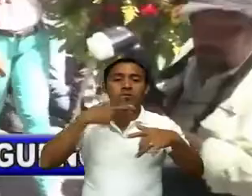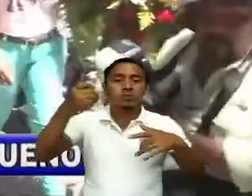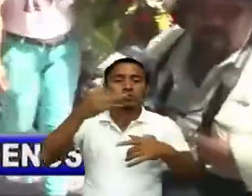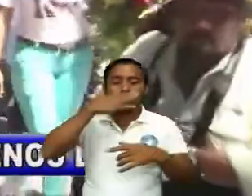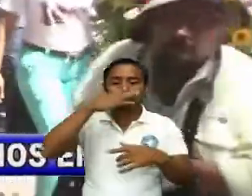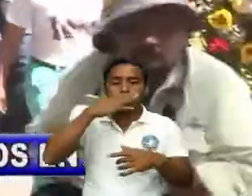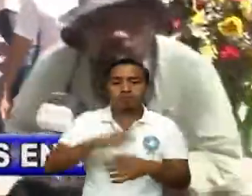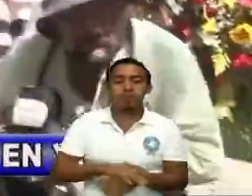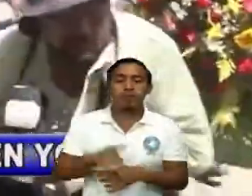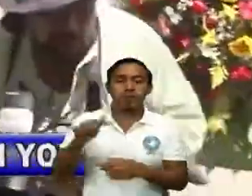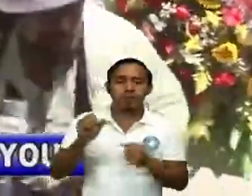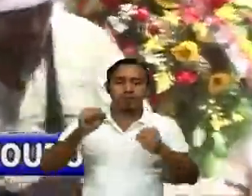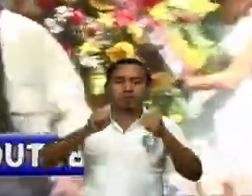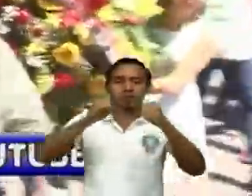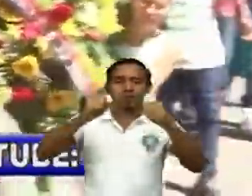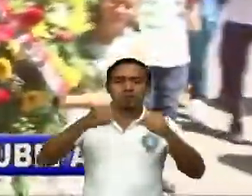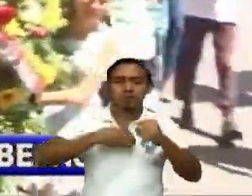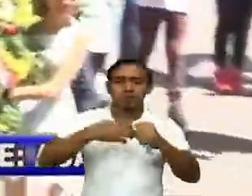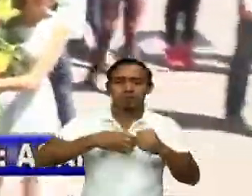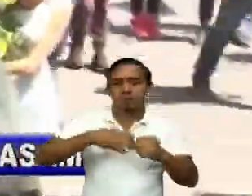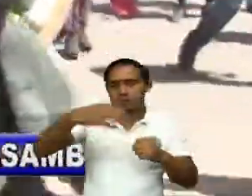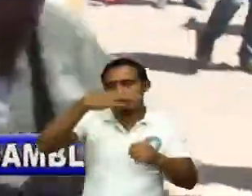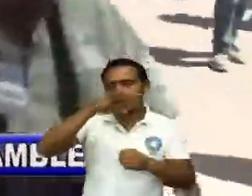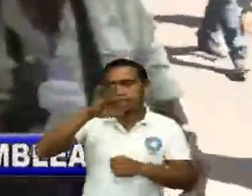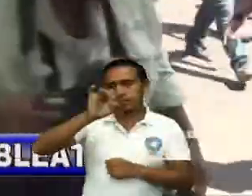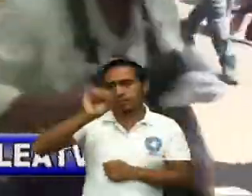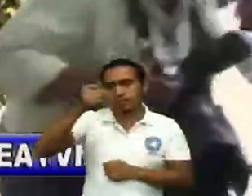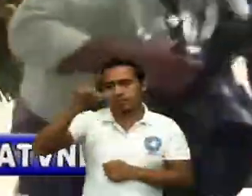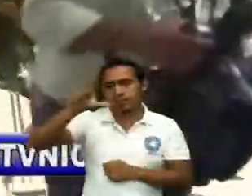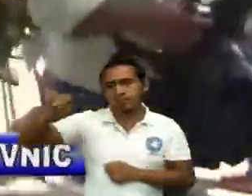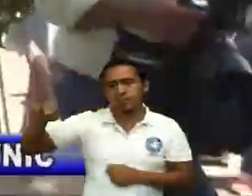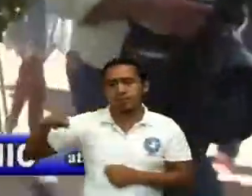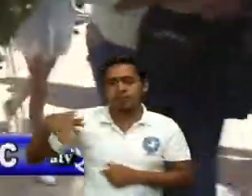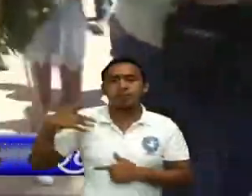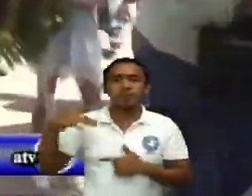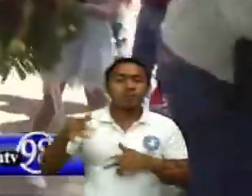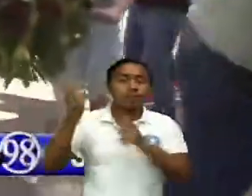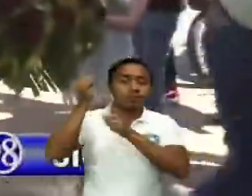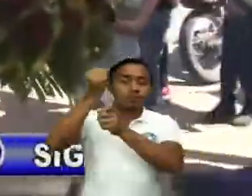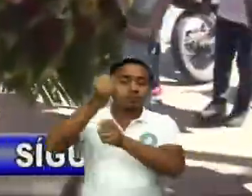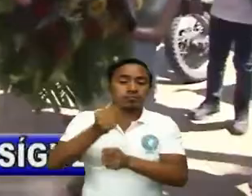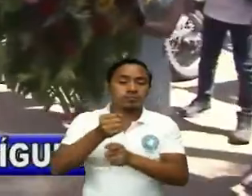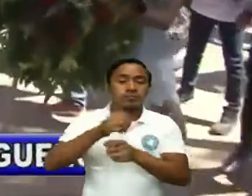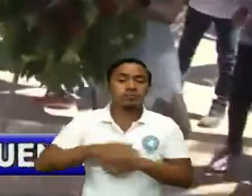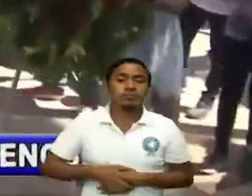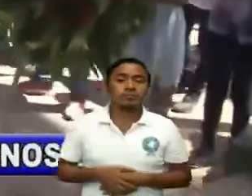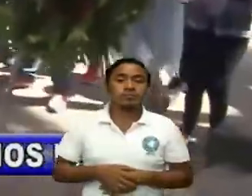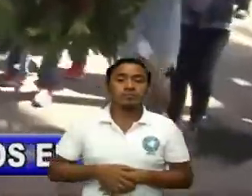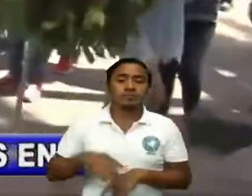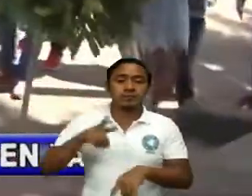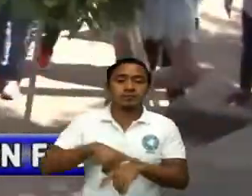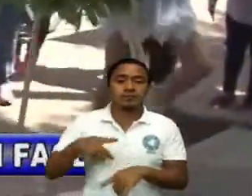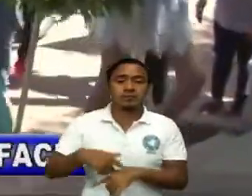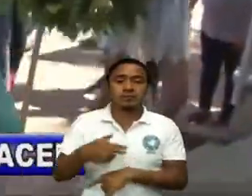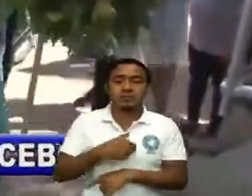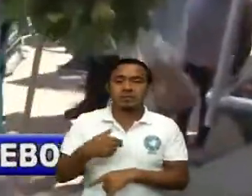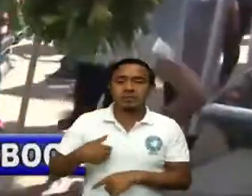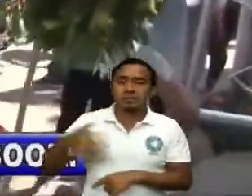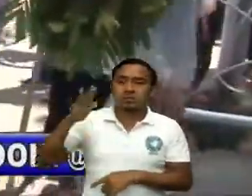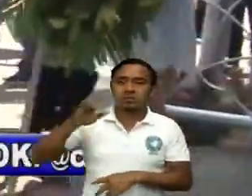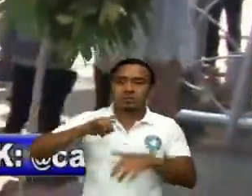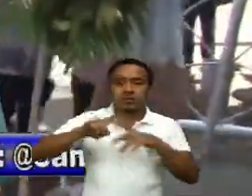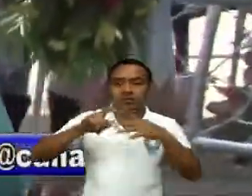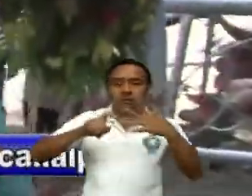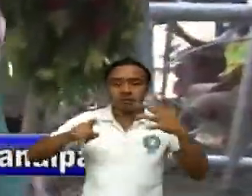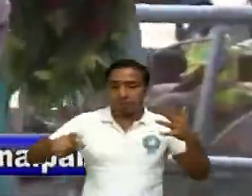de julio ha sido una fuerza activa del Frente Sandinista de Liberación Nacional desde su fundación. Durante el desarrollo de los 5 meses